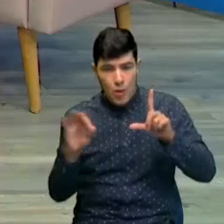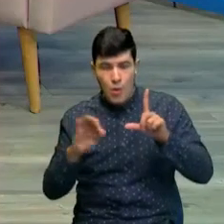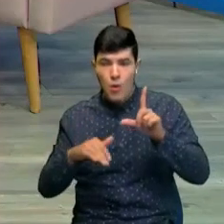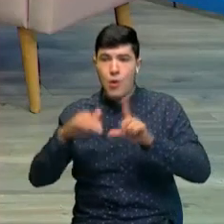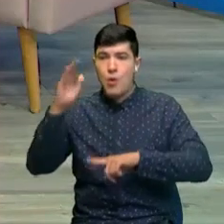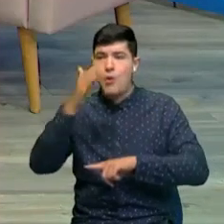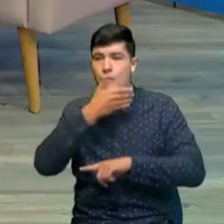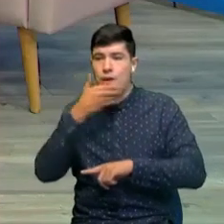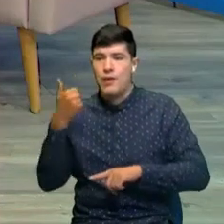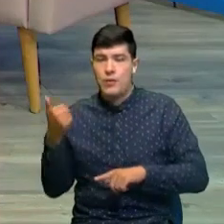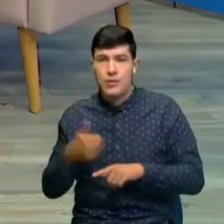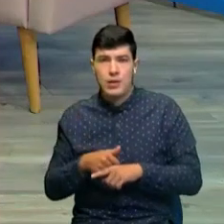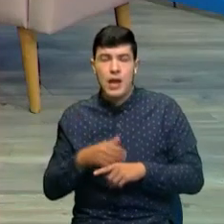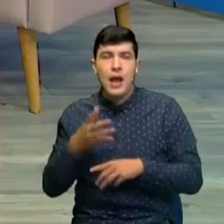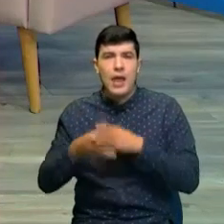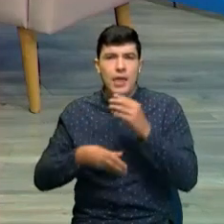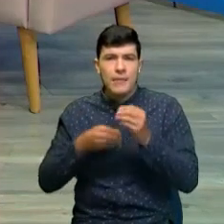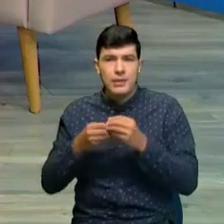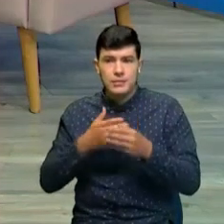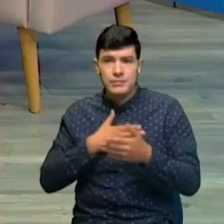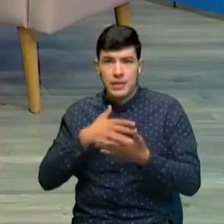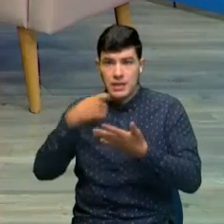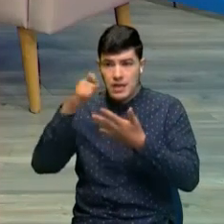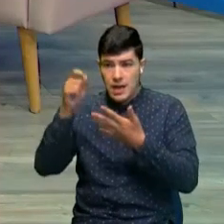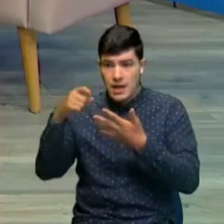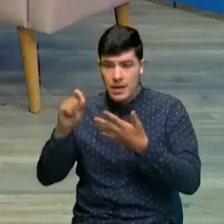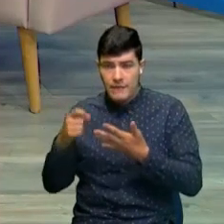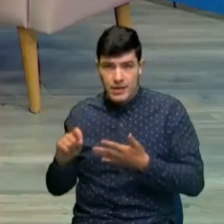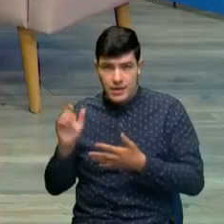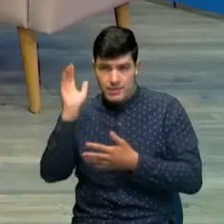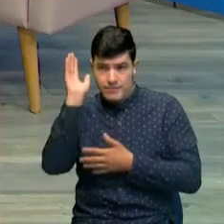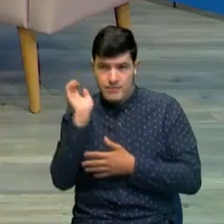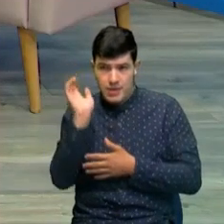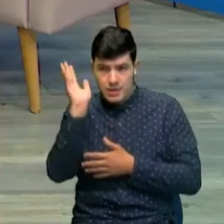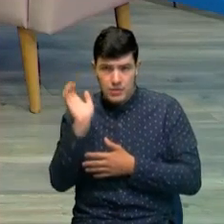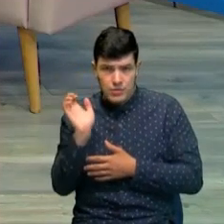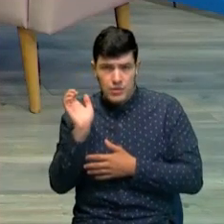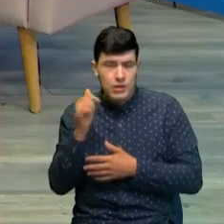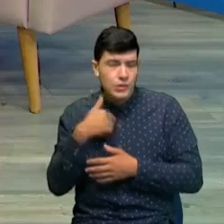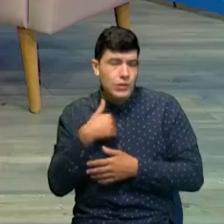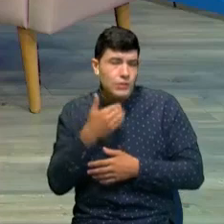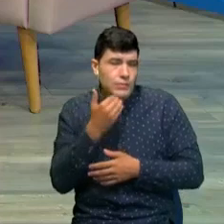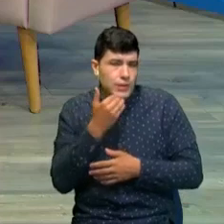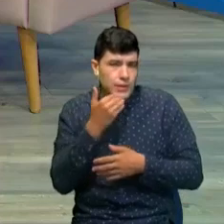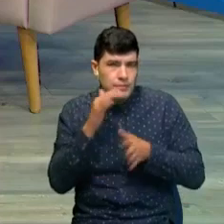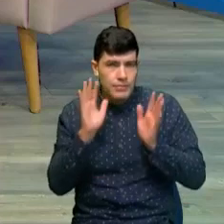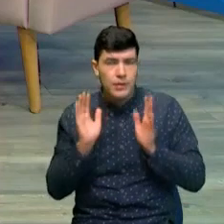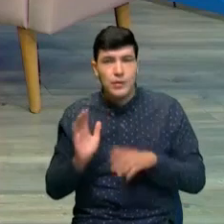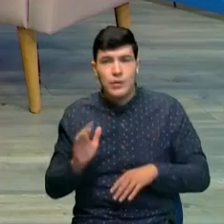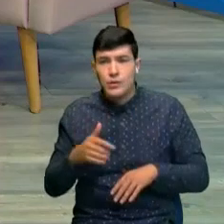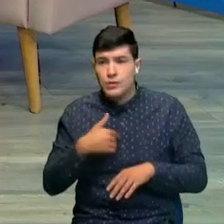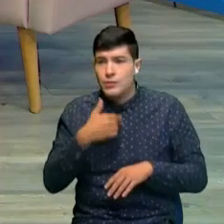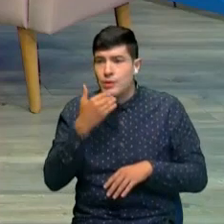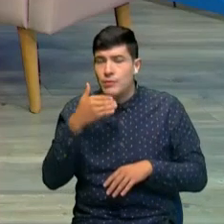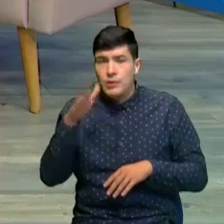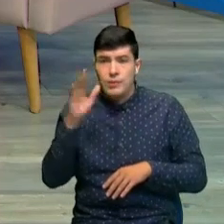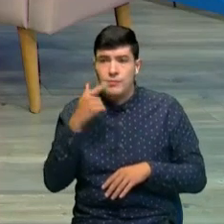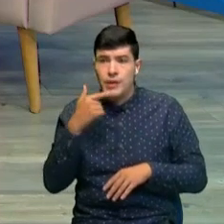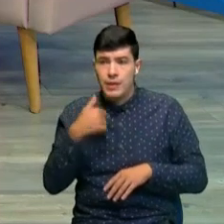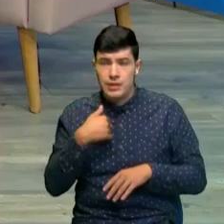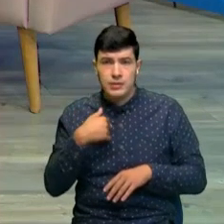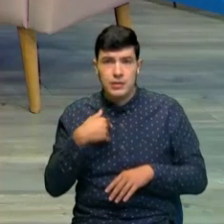Y en la calificación por pensión, si, por ejemplo, me llegaran a decir que no